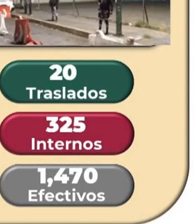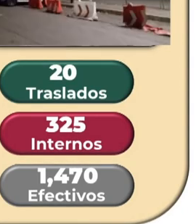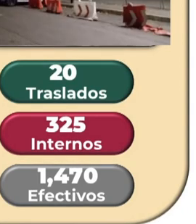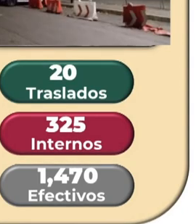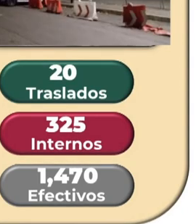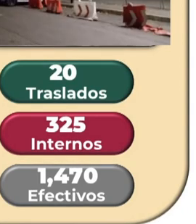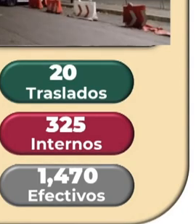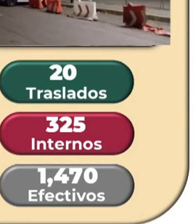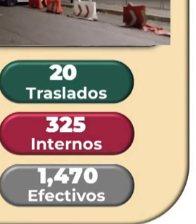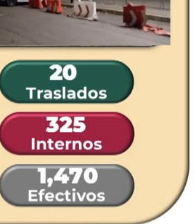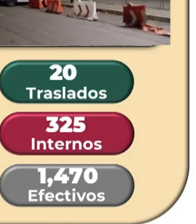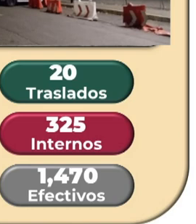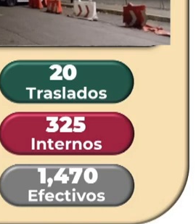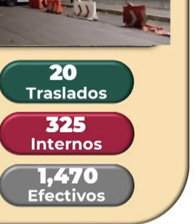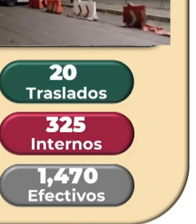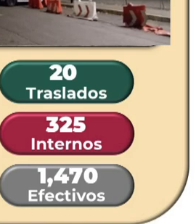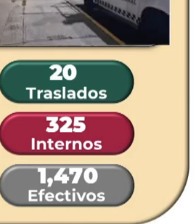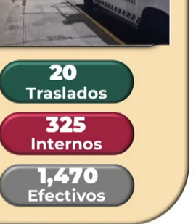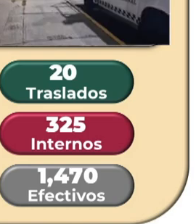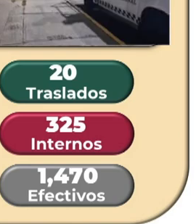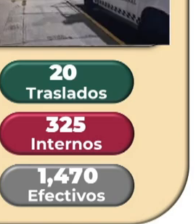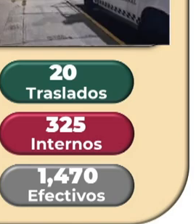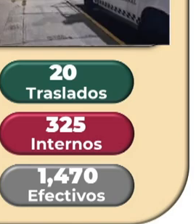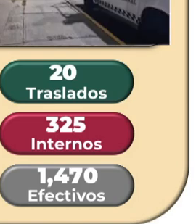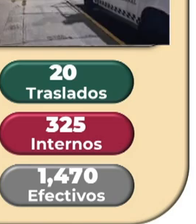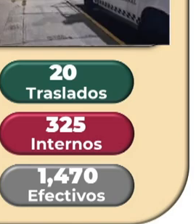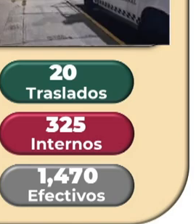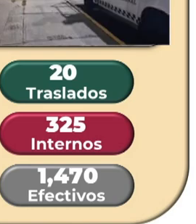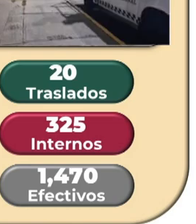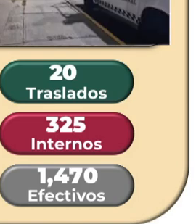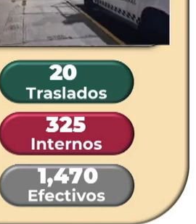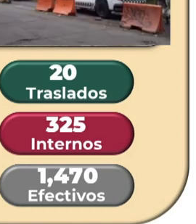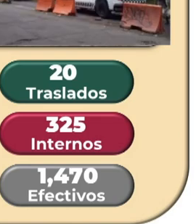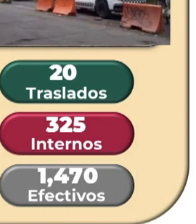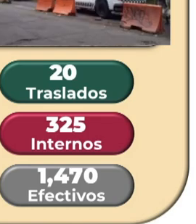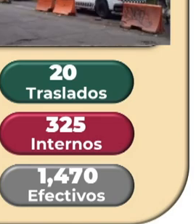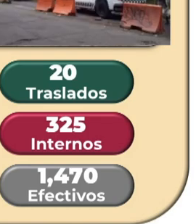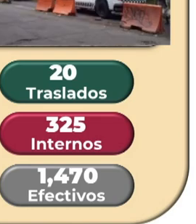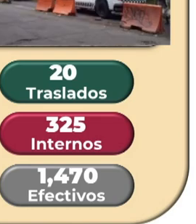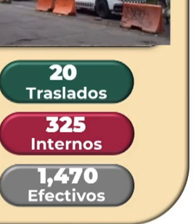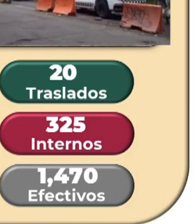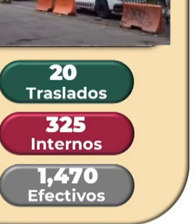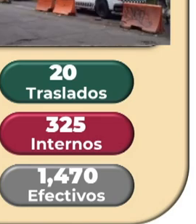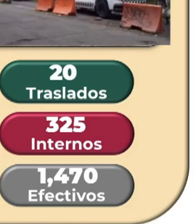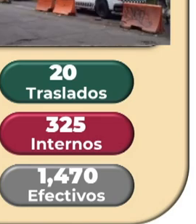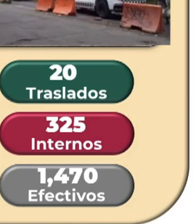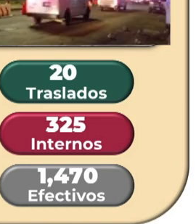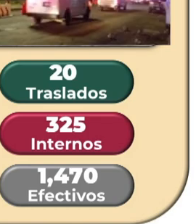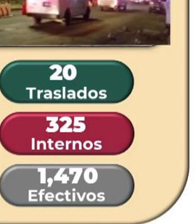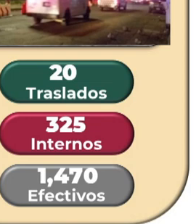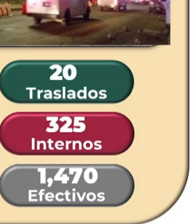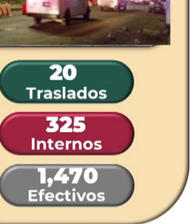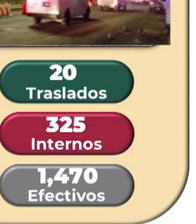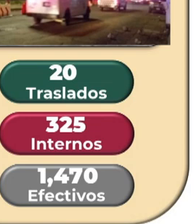11,382 efectivos. En lo que se refiere a reclusorios, 20 traslados, 325